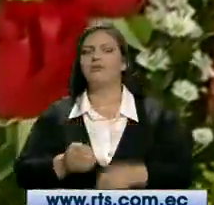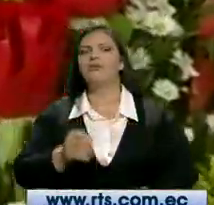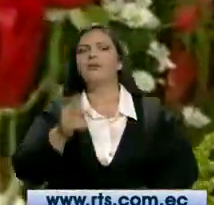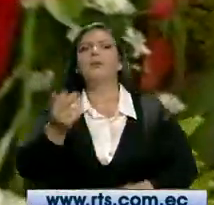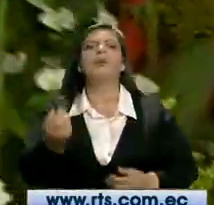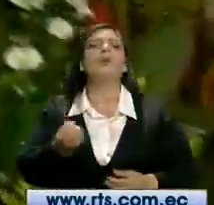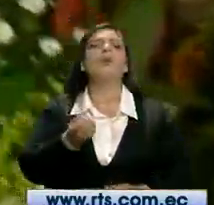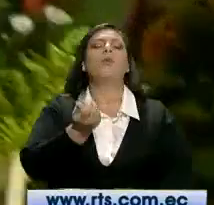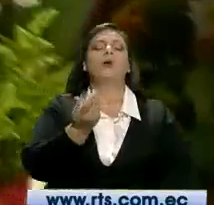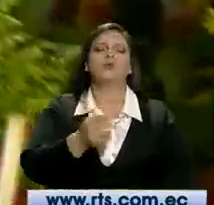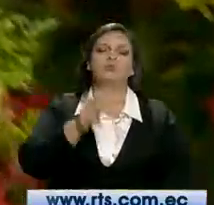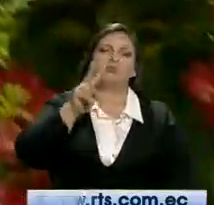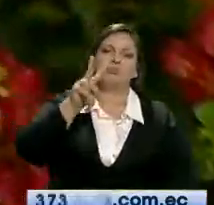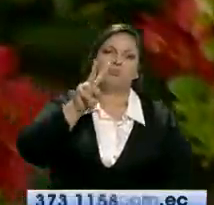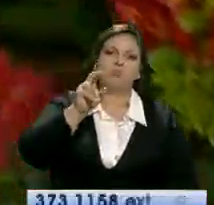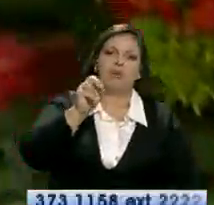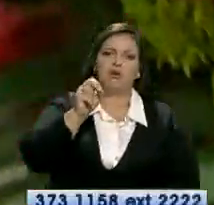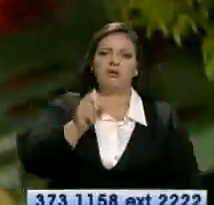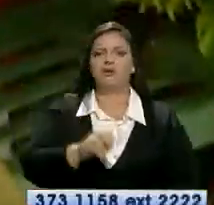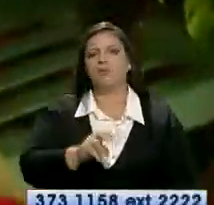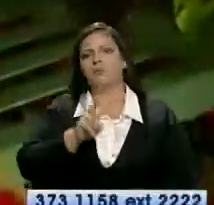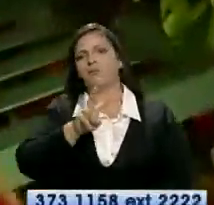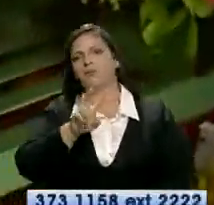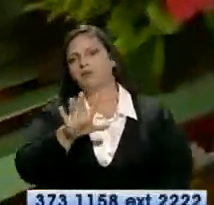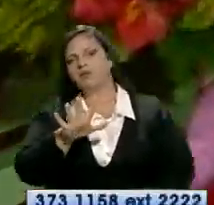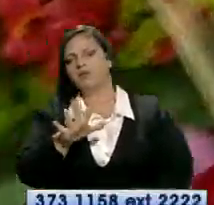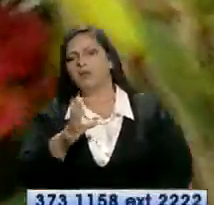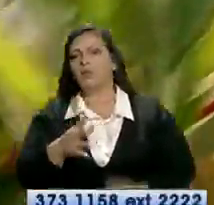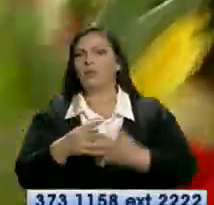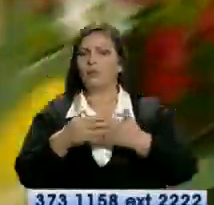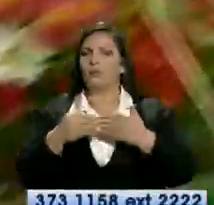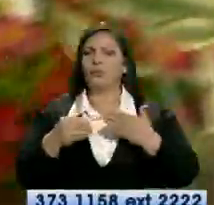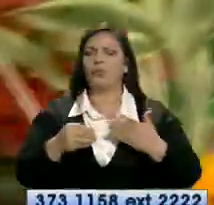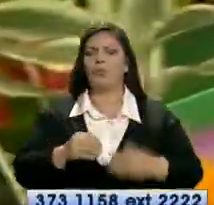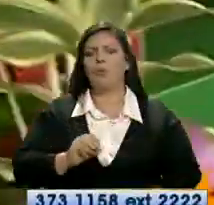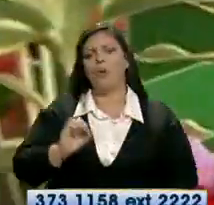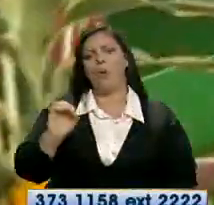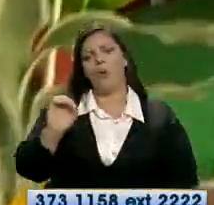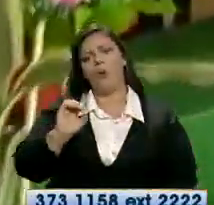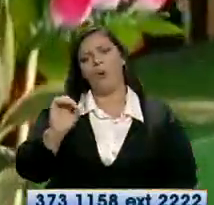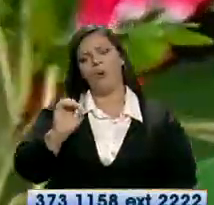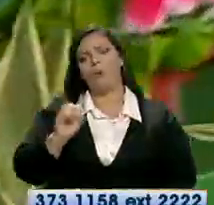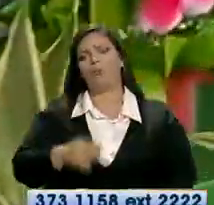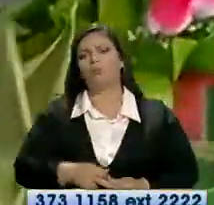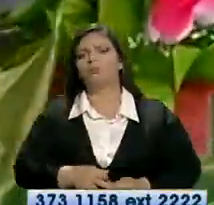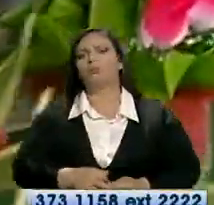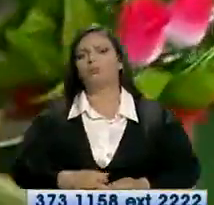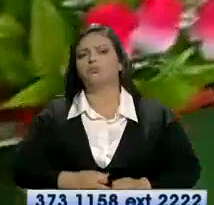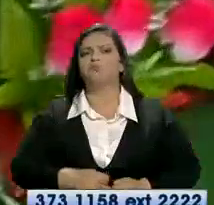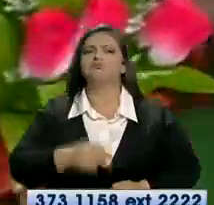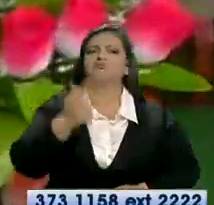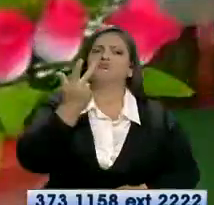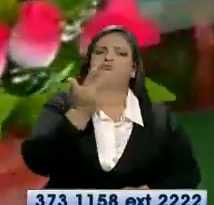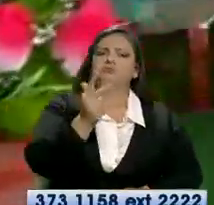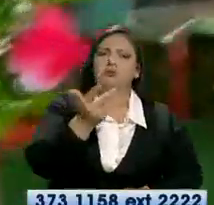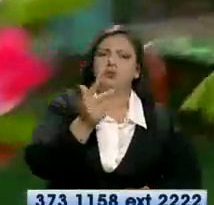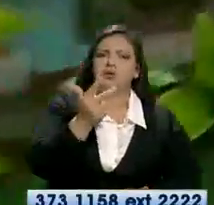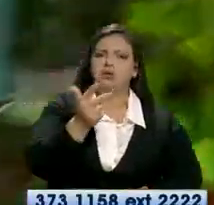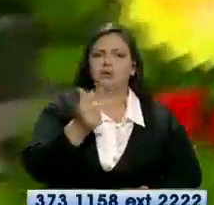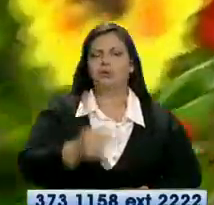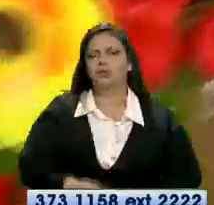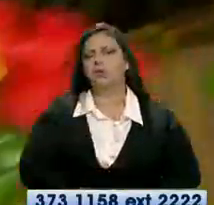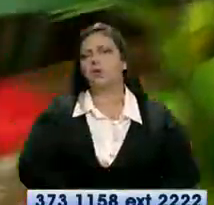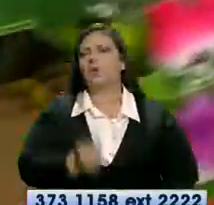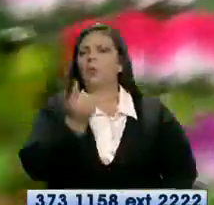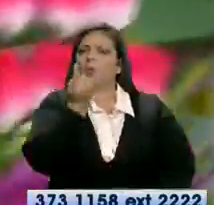20 y 25 dólares, pero también hay ramos más pequeños de 3 dólares, una